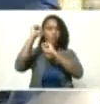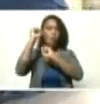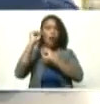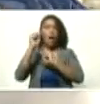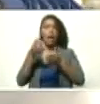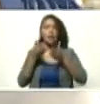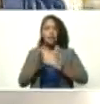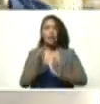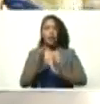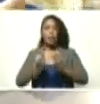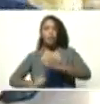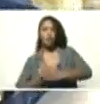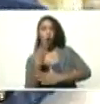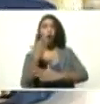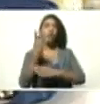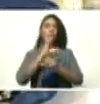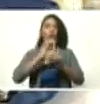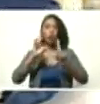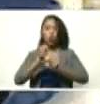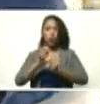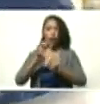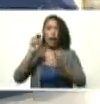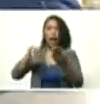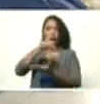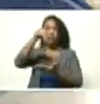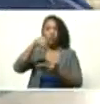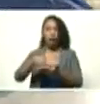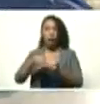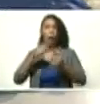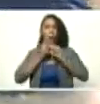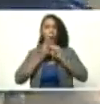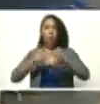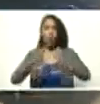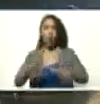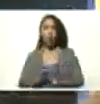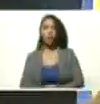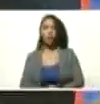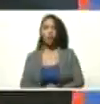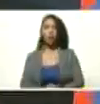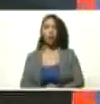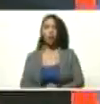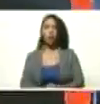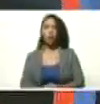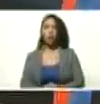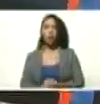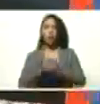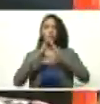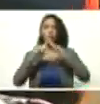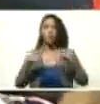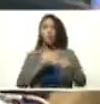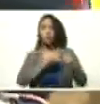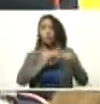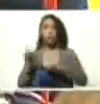renacer de la cultura nacional, para multiplicar a todos